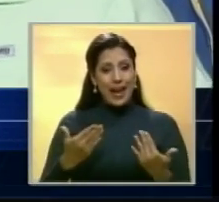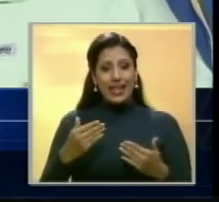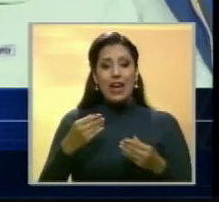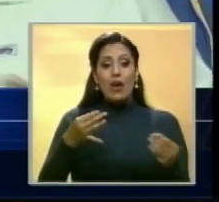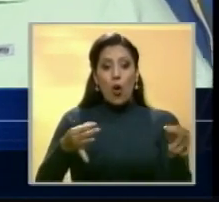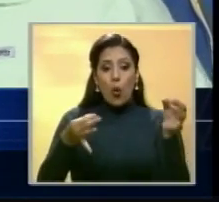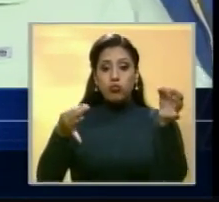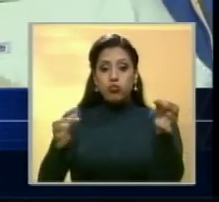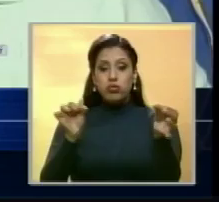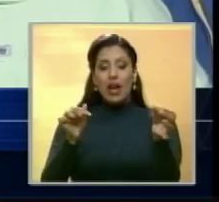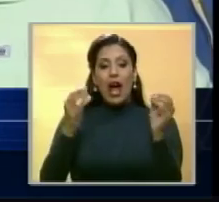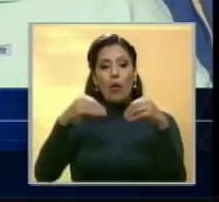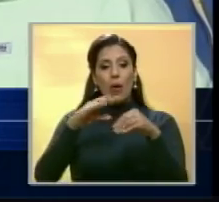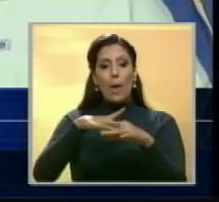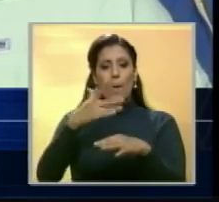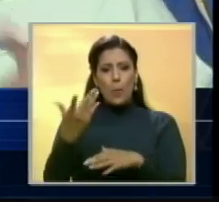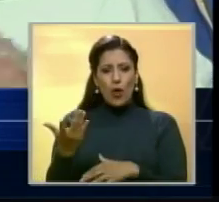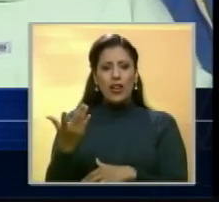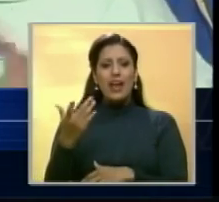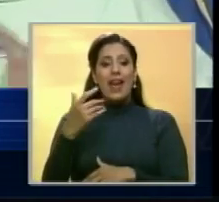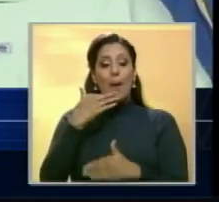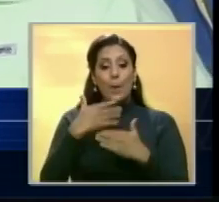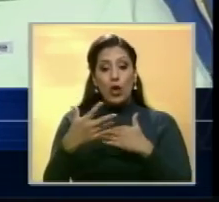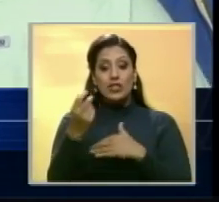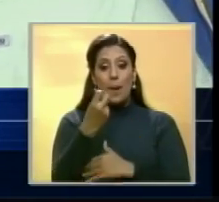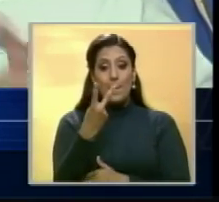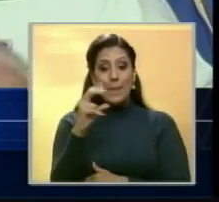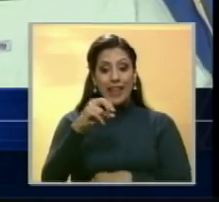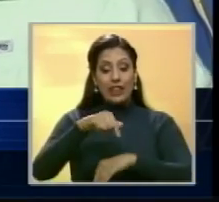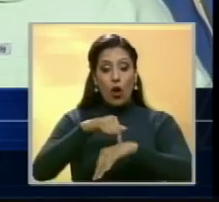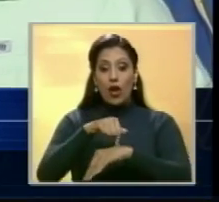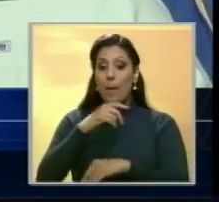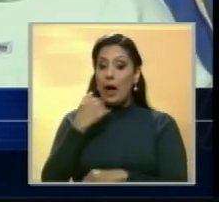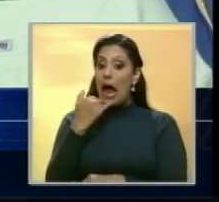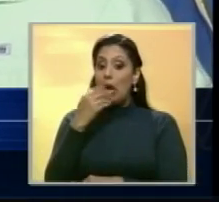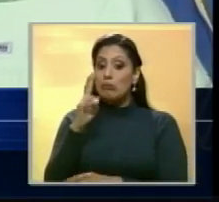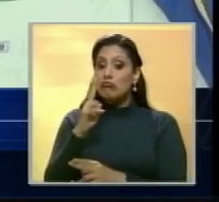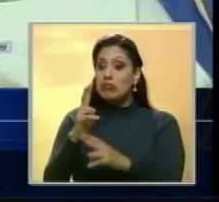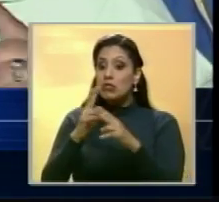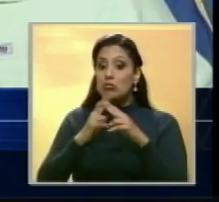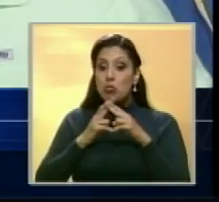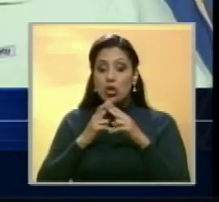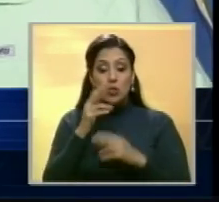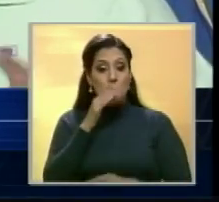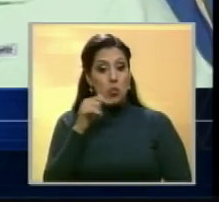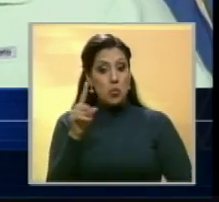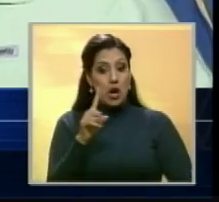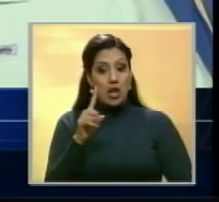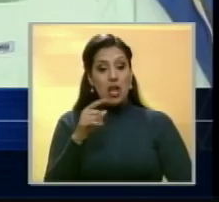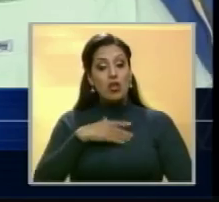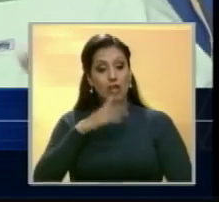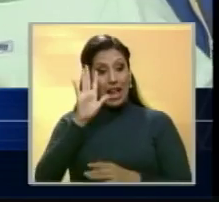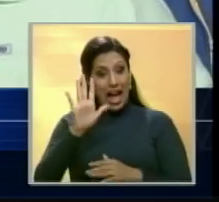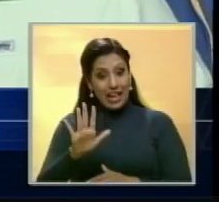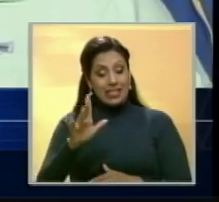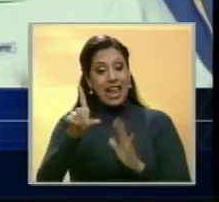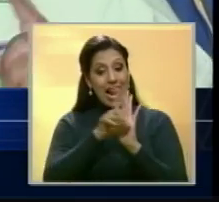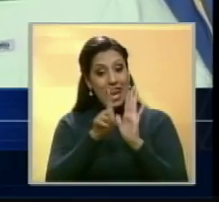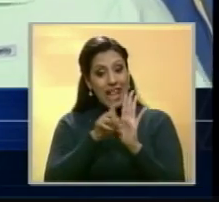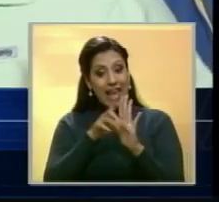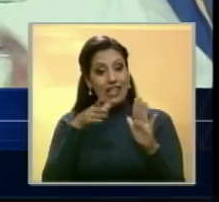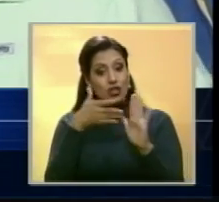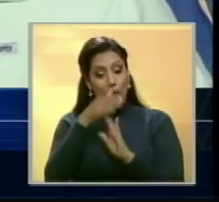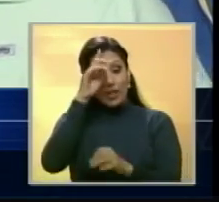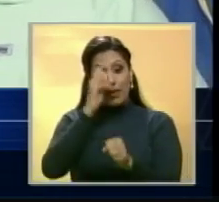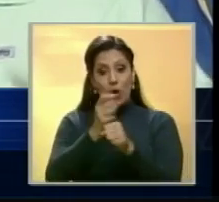este pliego, como lo dije, conciliatorio conflictivo, y en las próximas 20 horas, si no nos dan 120 horas, si no nos dan respuesta, tal y como lo establece la ley orgánica de